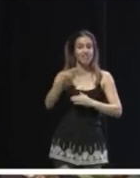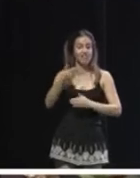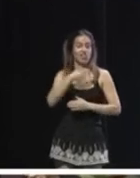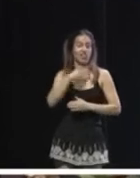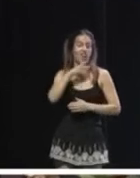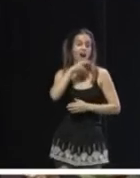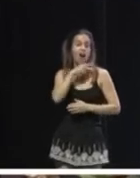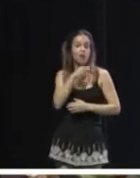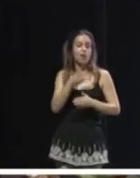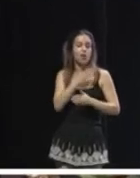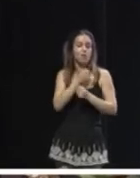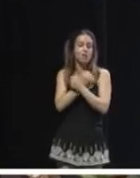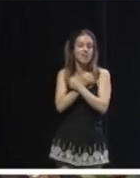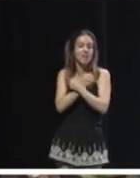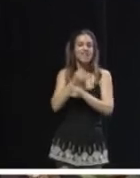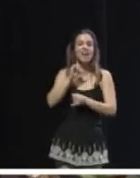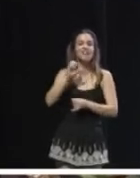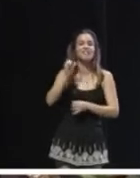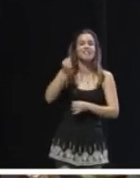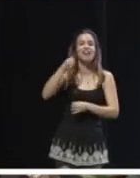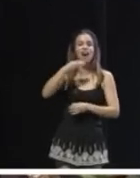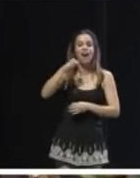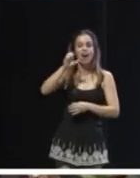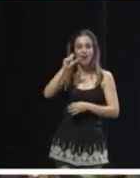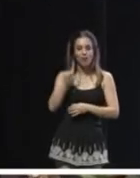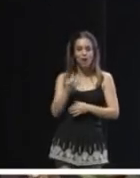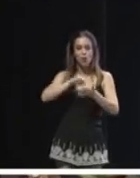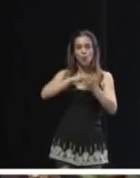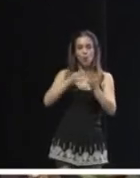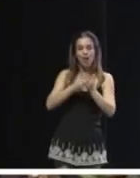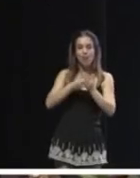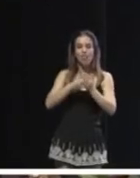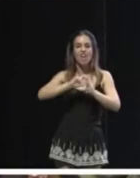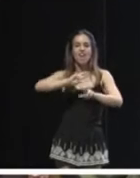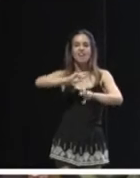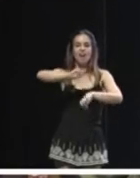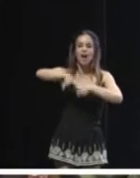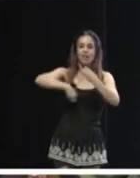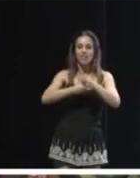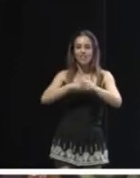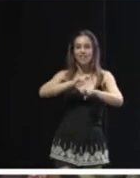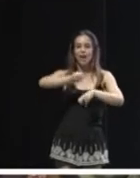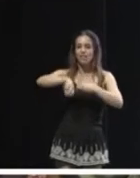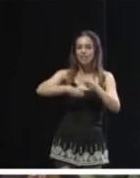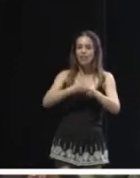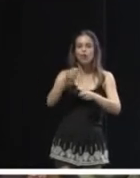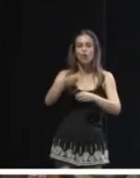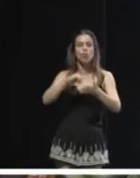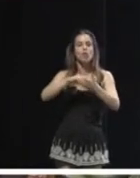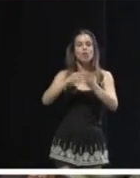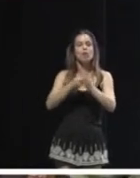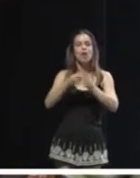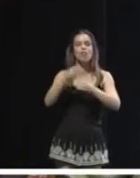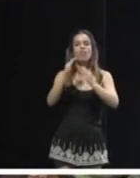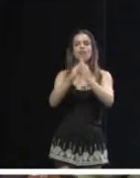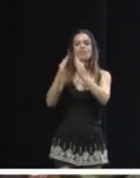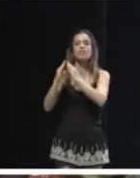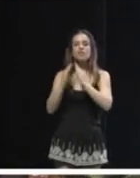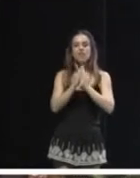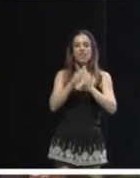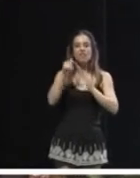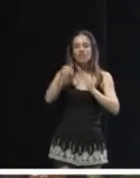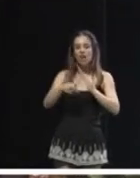sí, vamos a hacer un plan de rehabilitación de viviendas que va a hacer algo fundamental, descarbonizar la